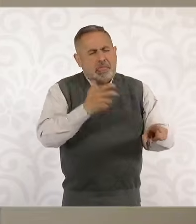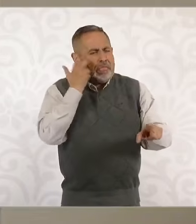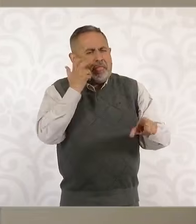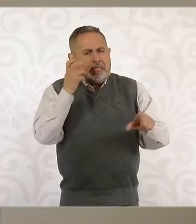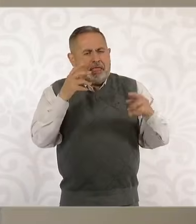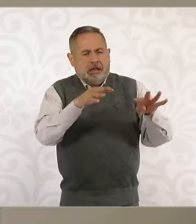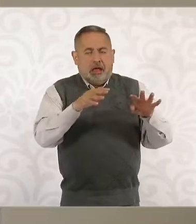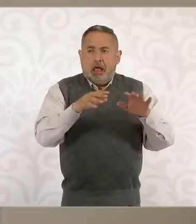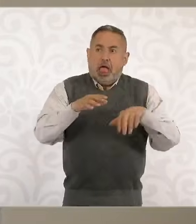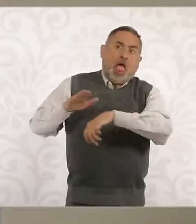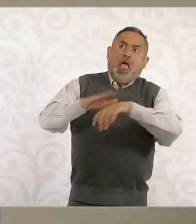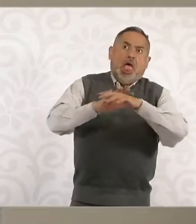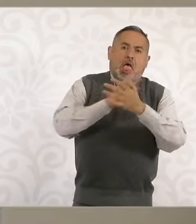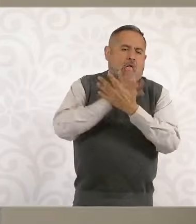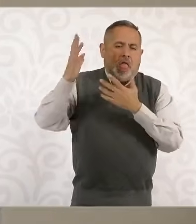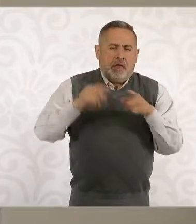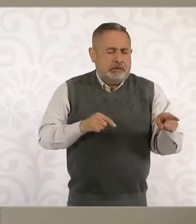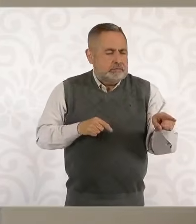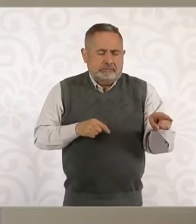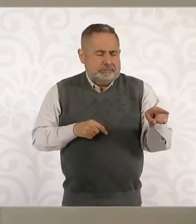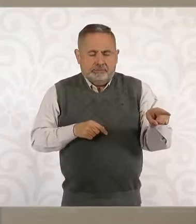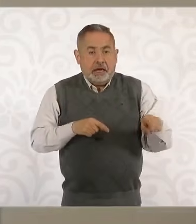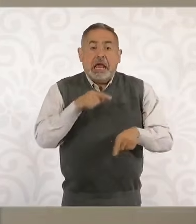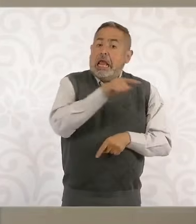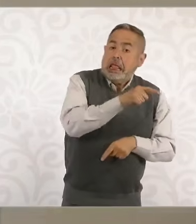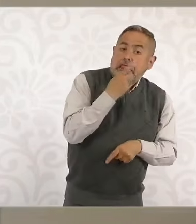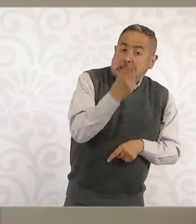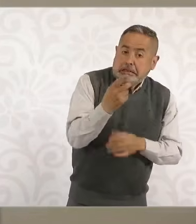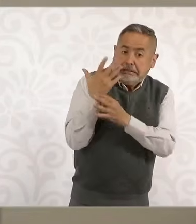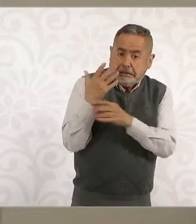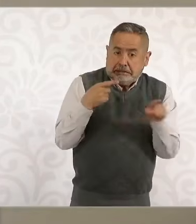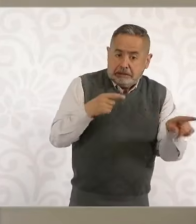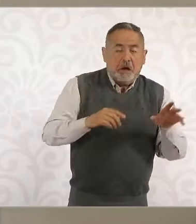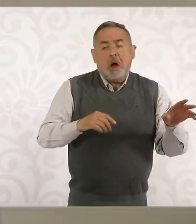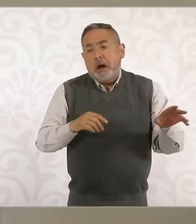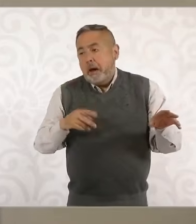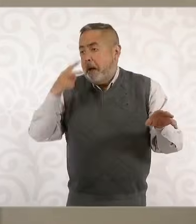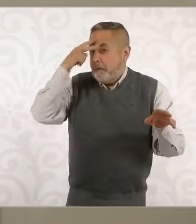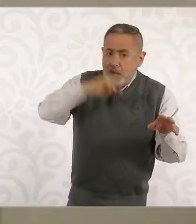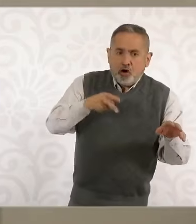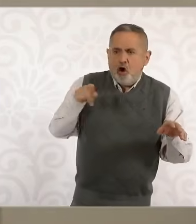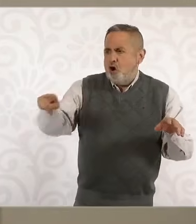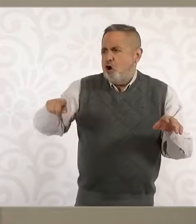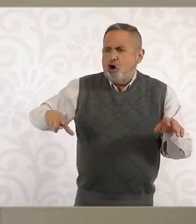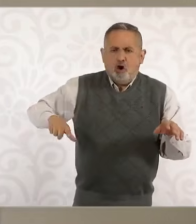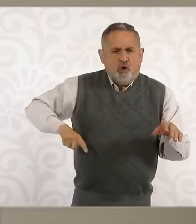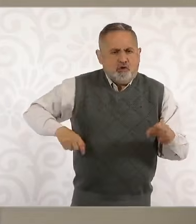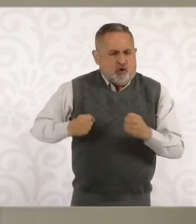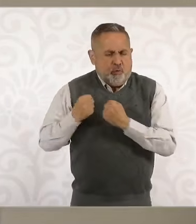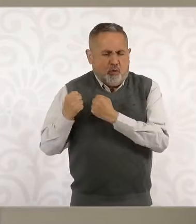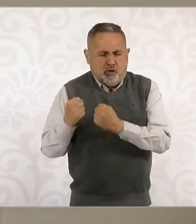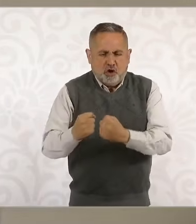muy alarmista, en el que dicen que México, pues el poderoso gobierno de la izquierda